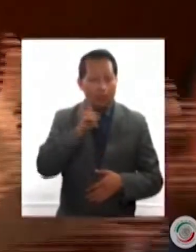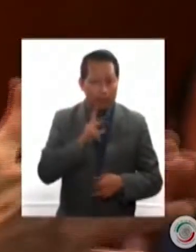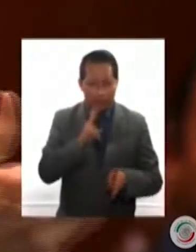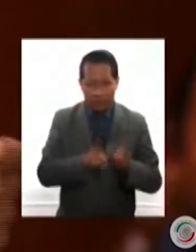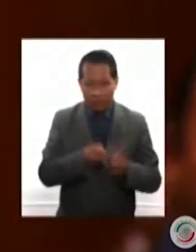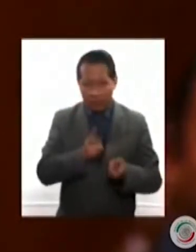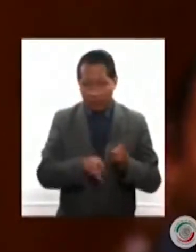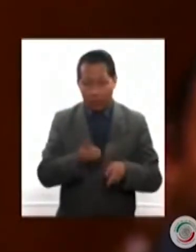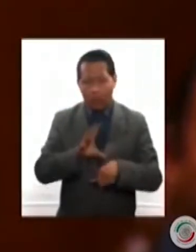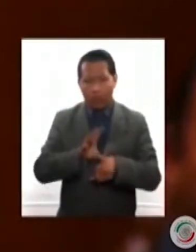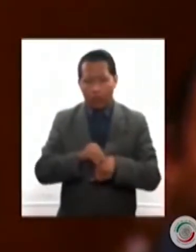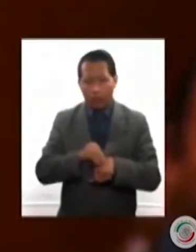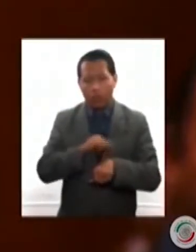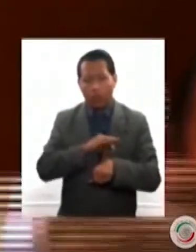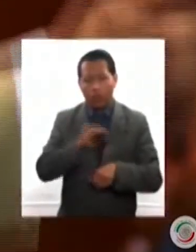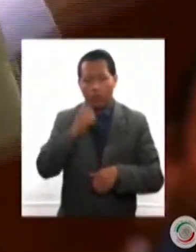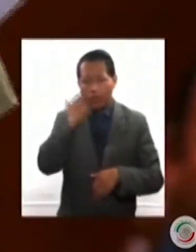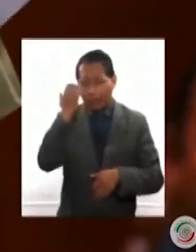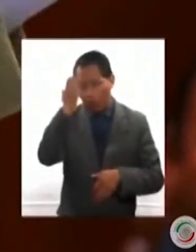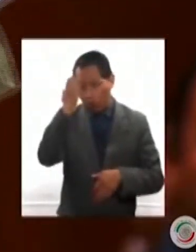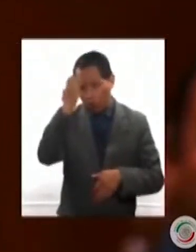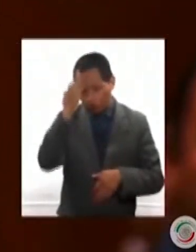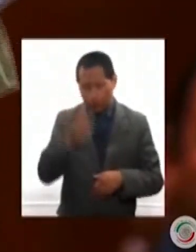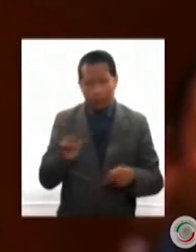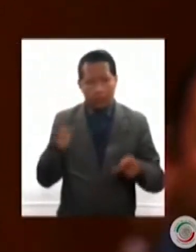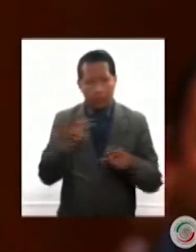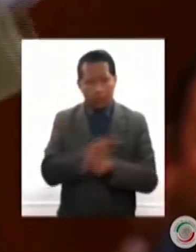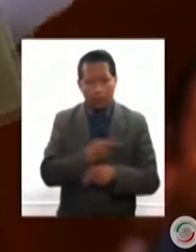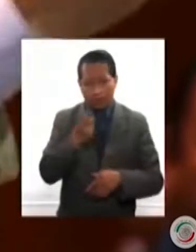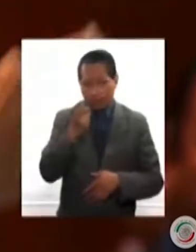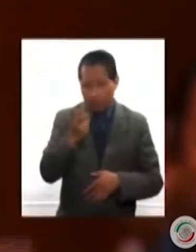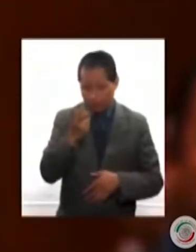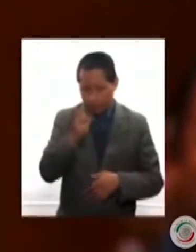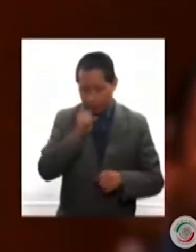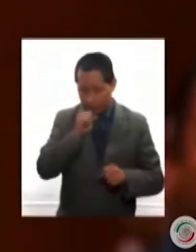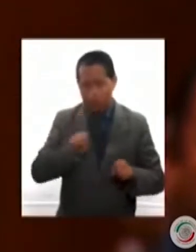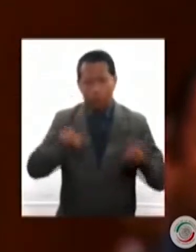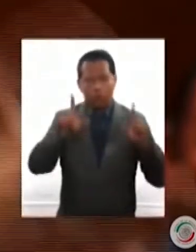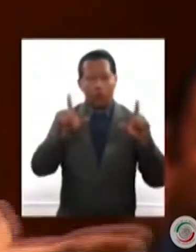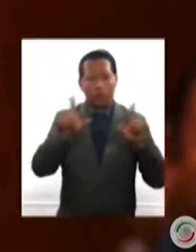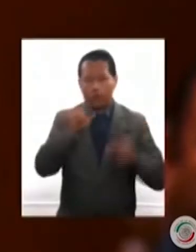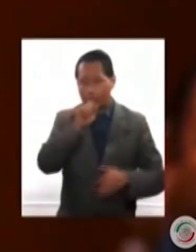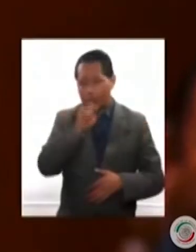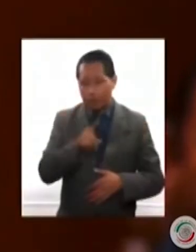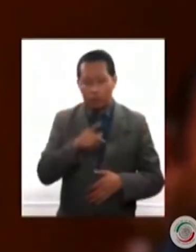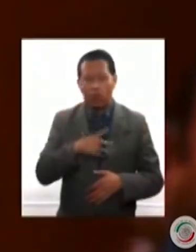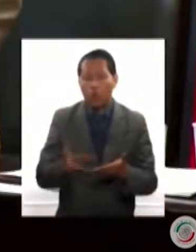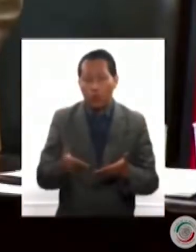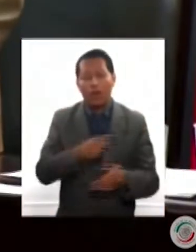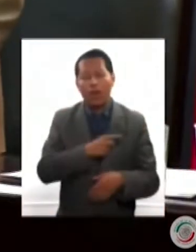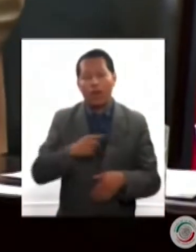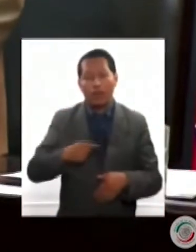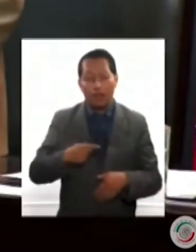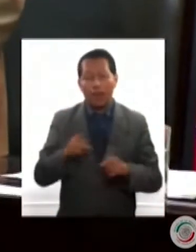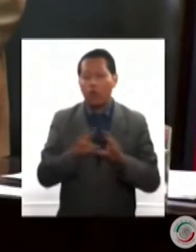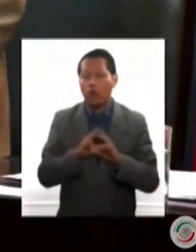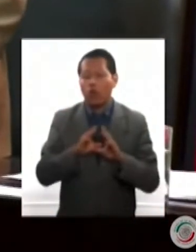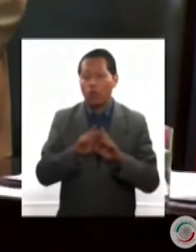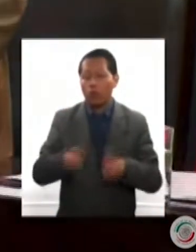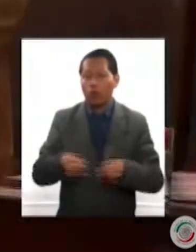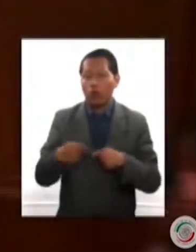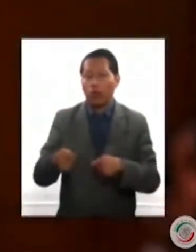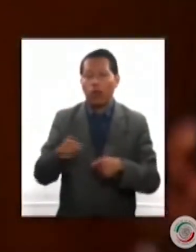de acuerdo en que quiere conocer los hechos en esa pantalla. No, la verdad no es su... Al